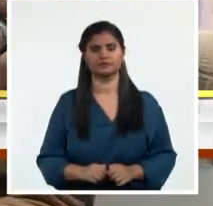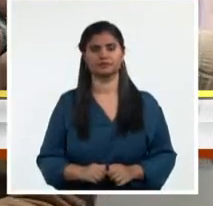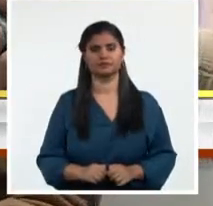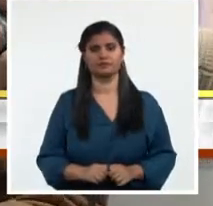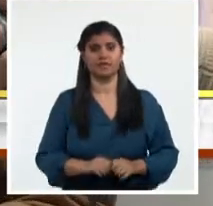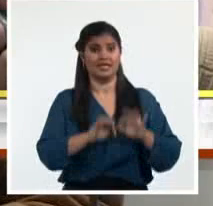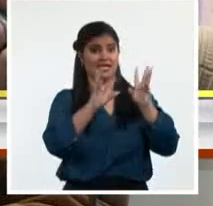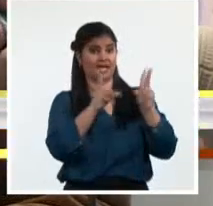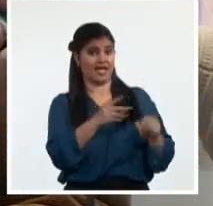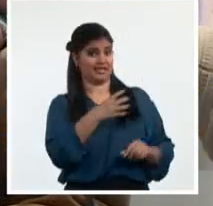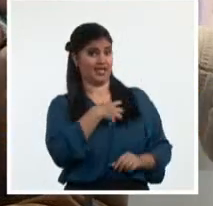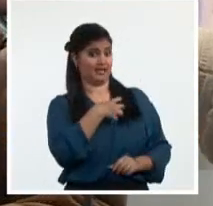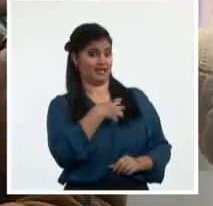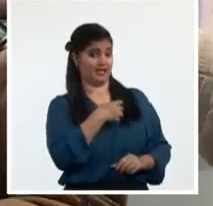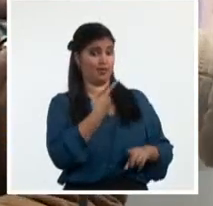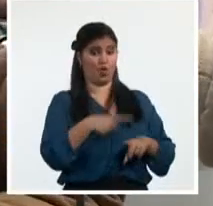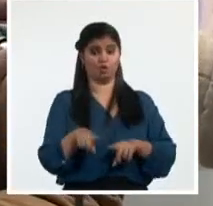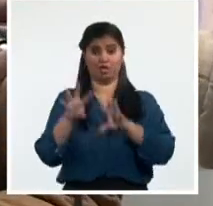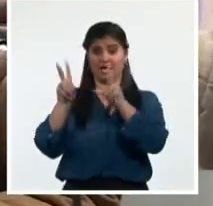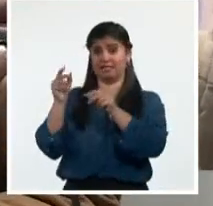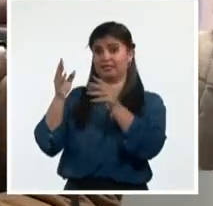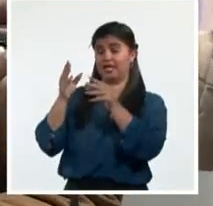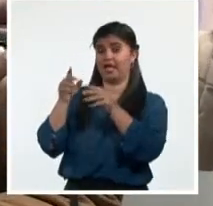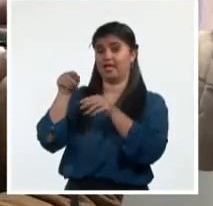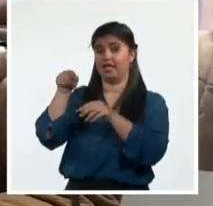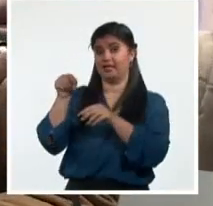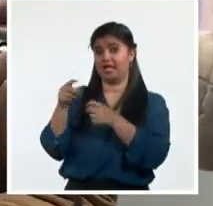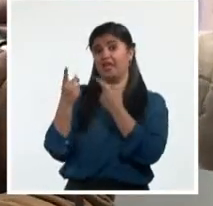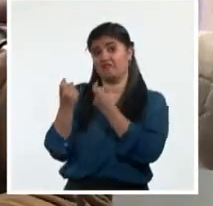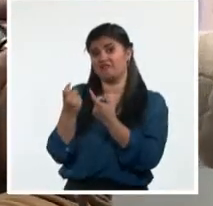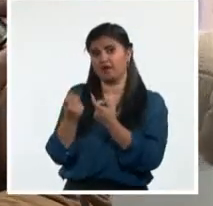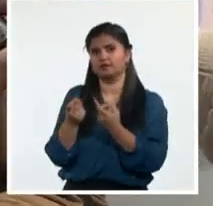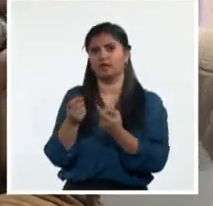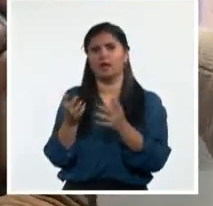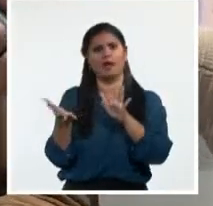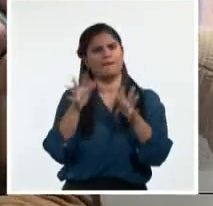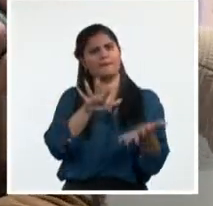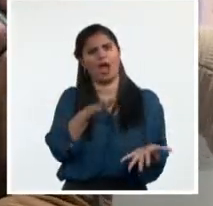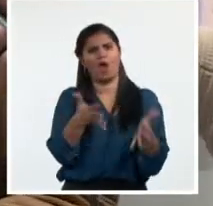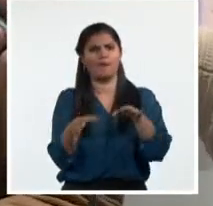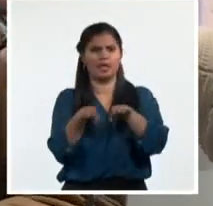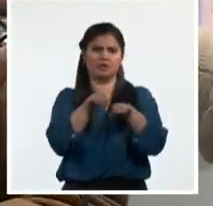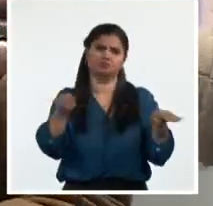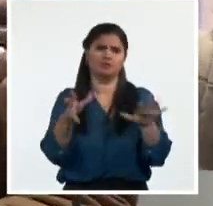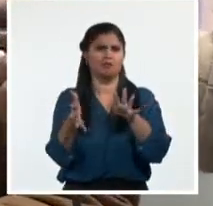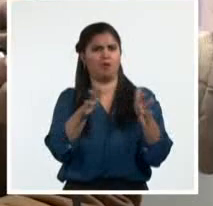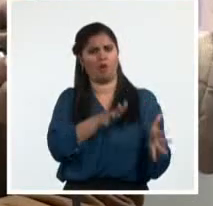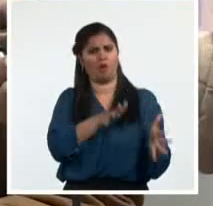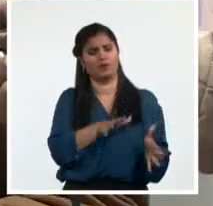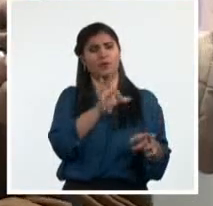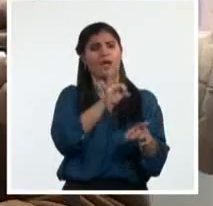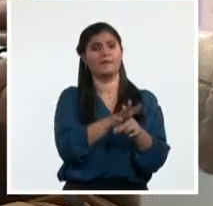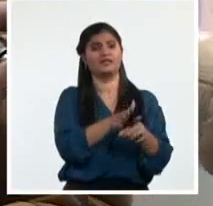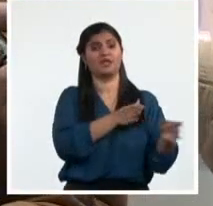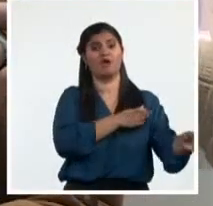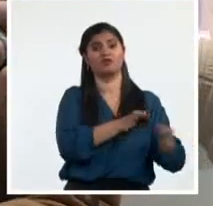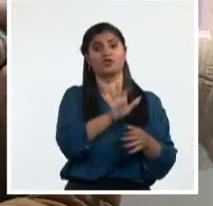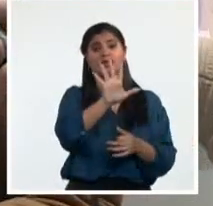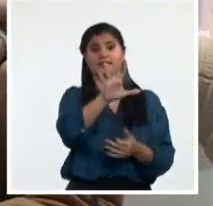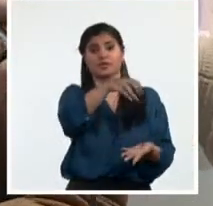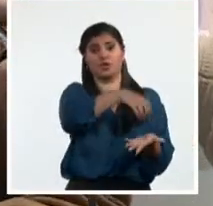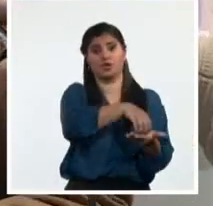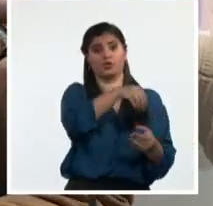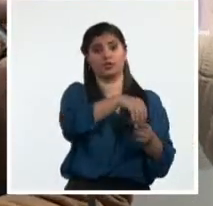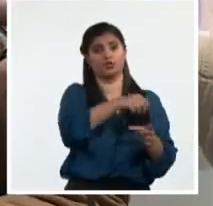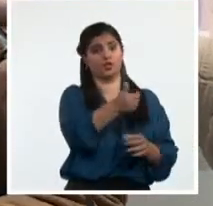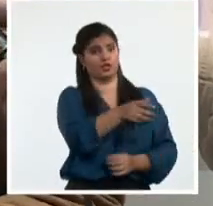se incorporaron, o sea, tenemos estimado la incorporación de unidades generadoras, se incorporó la unidad 5 de octubre, debe incorporarse la